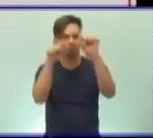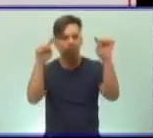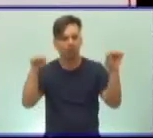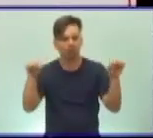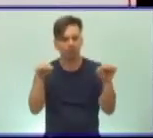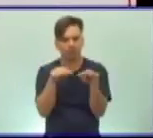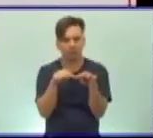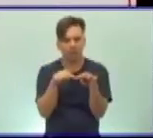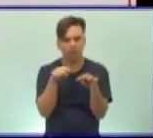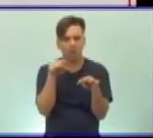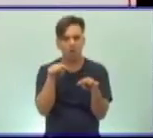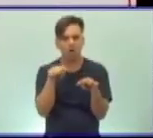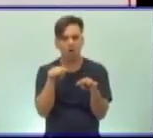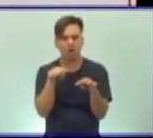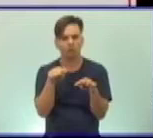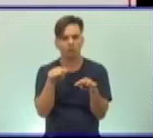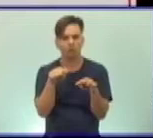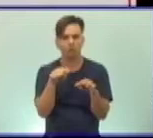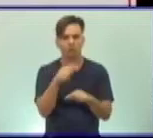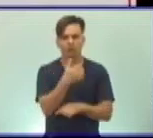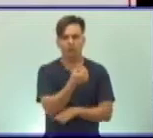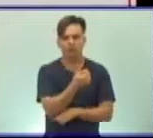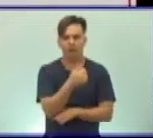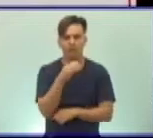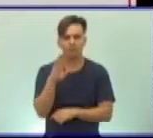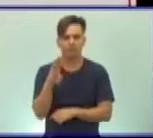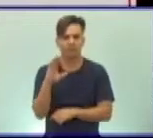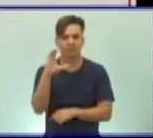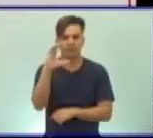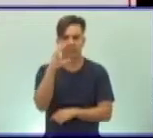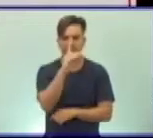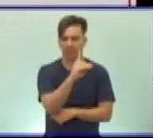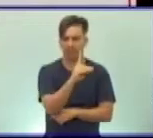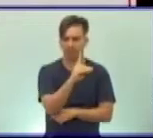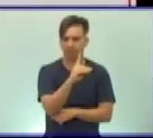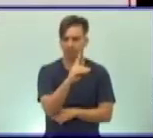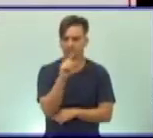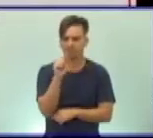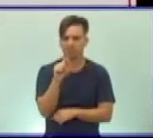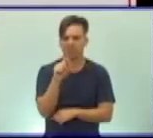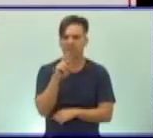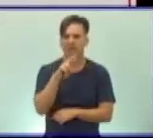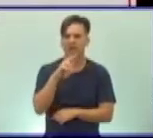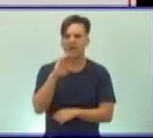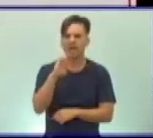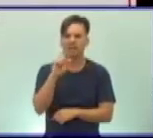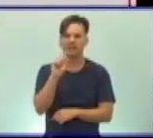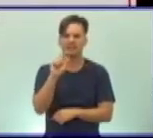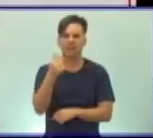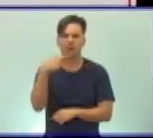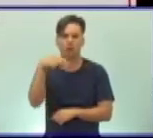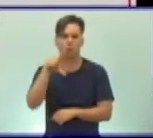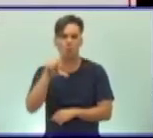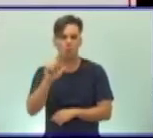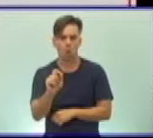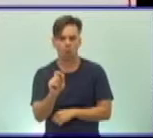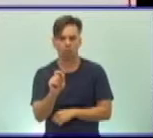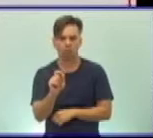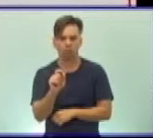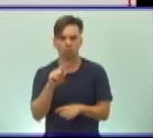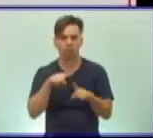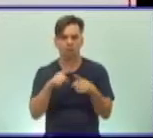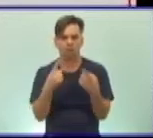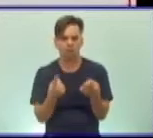formada ABCD, ese cuadrilátero, es rectángulo, porque tiene, por